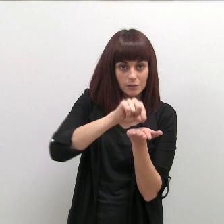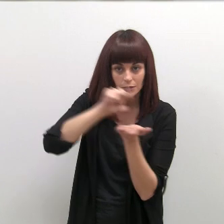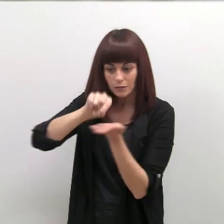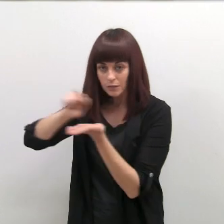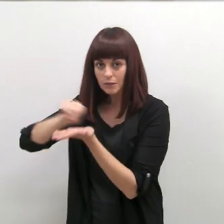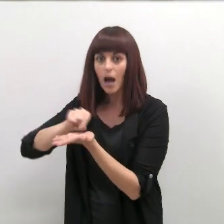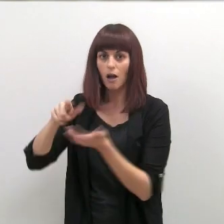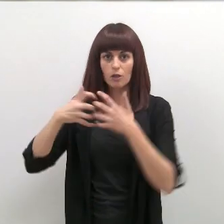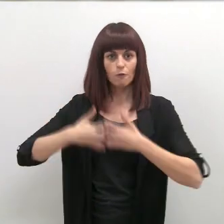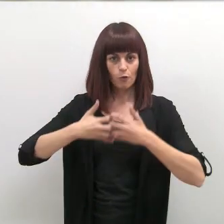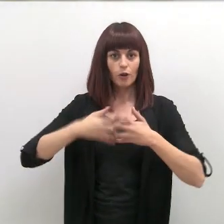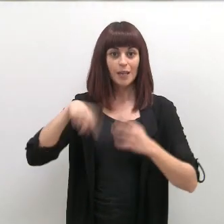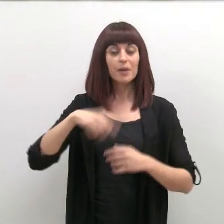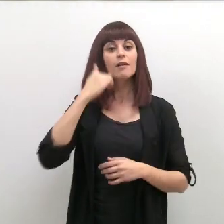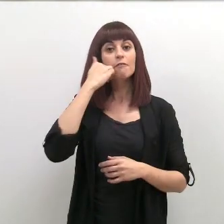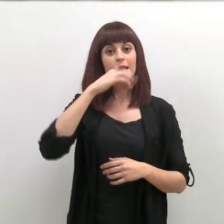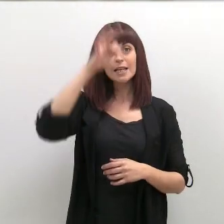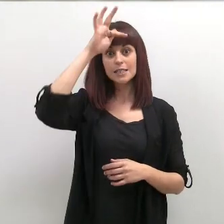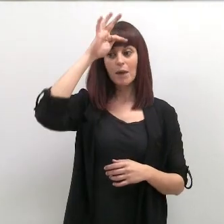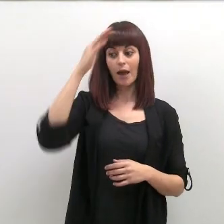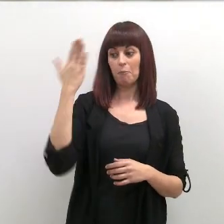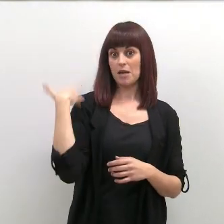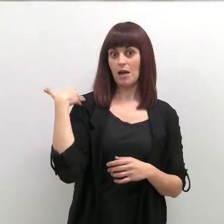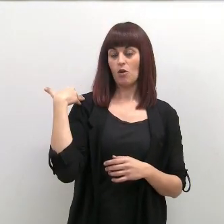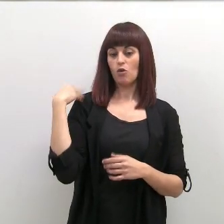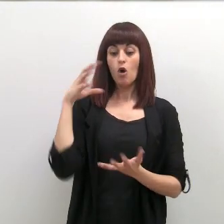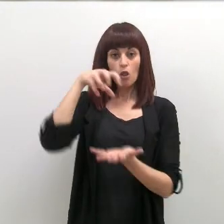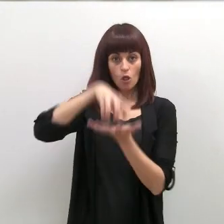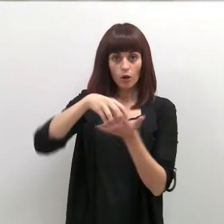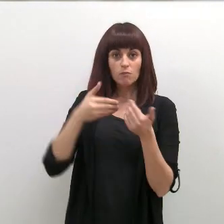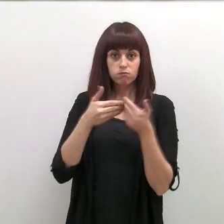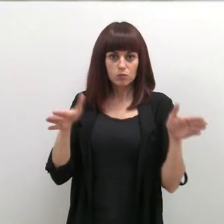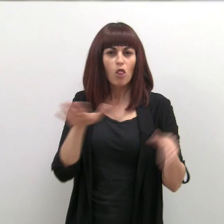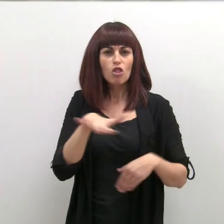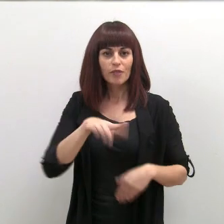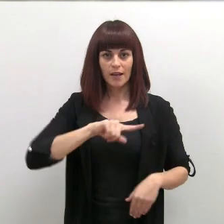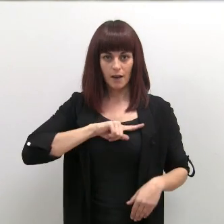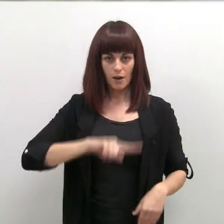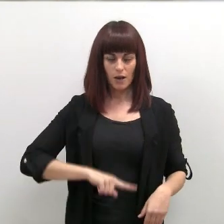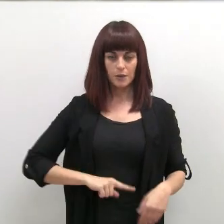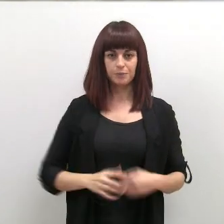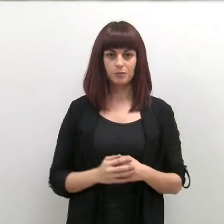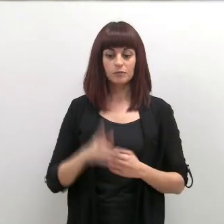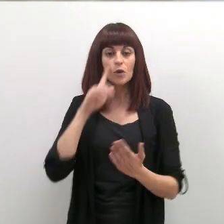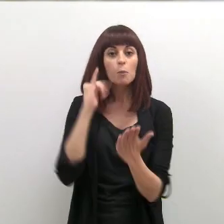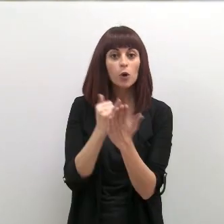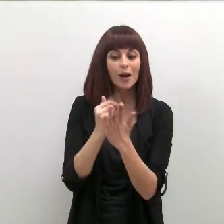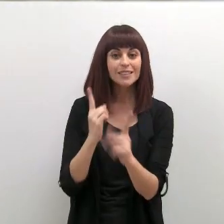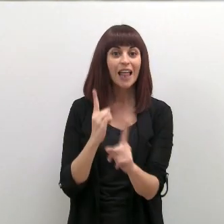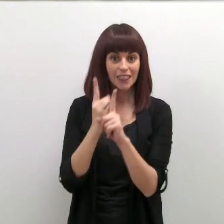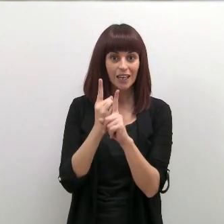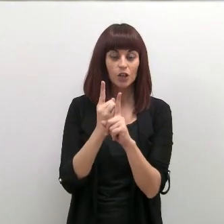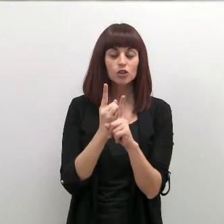funcionando y además este fin de semana pasado se abrió un nuevo punto en Caravaca. La toma de muestras de test de antígenos se va a